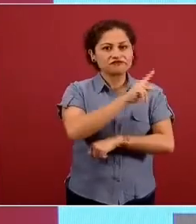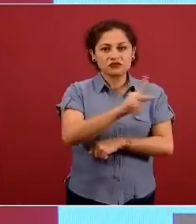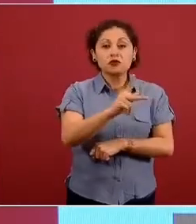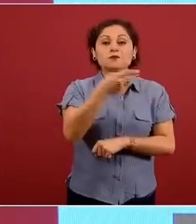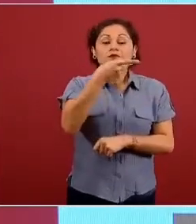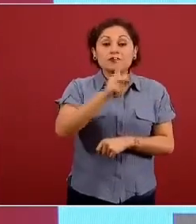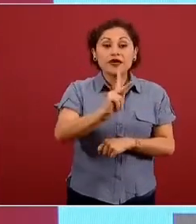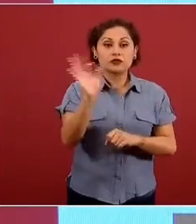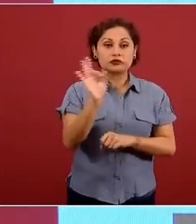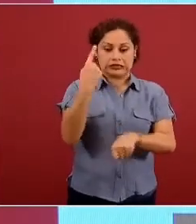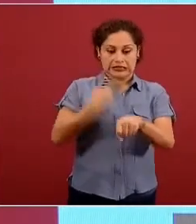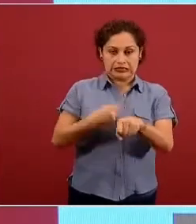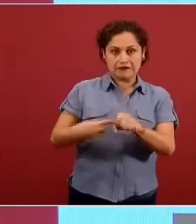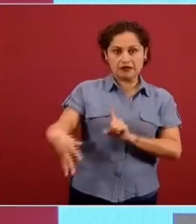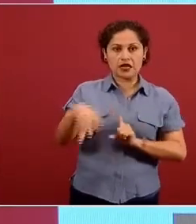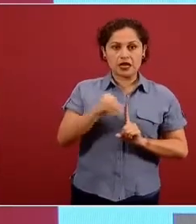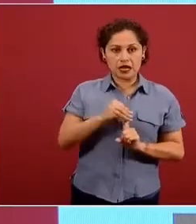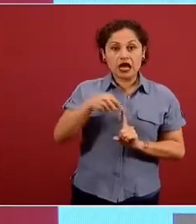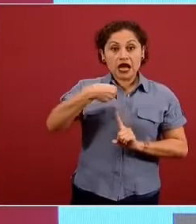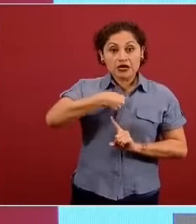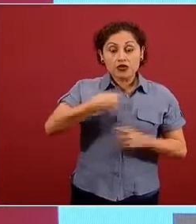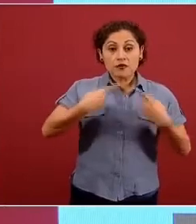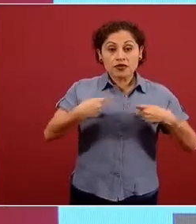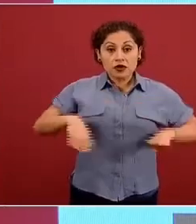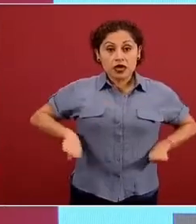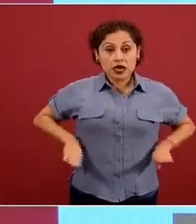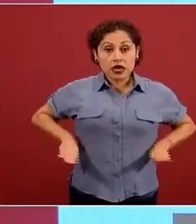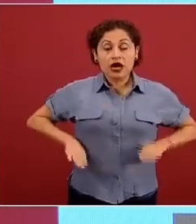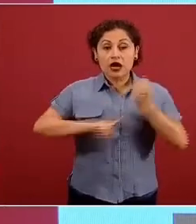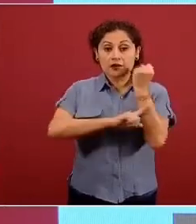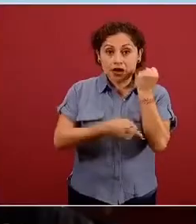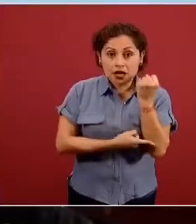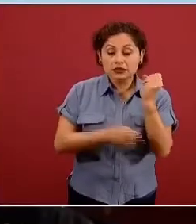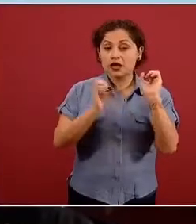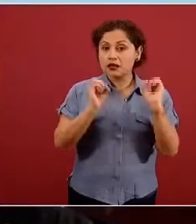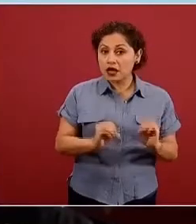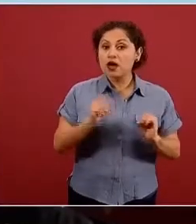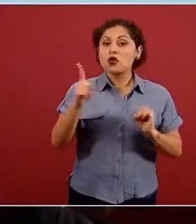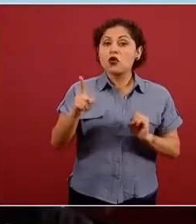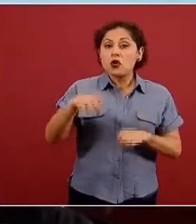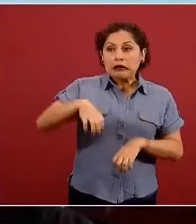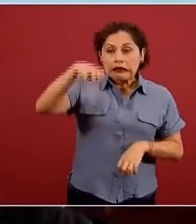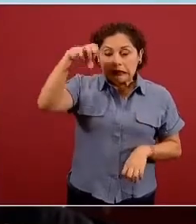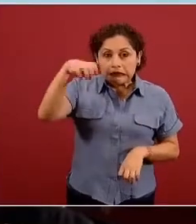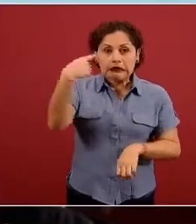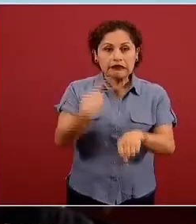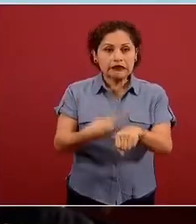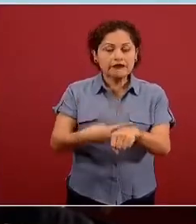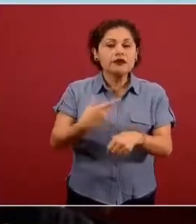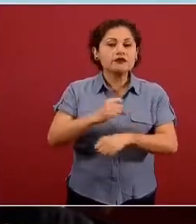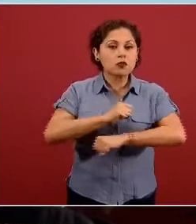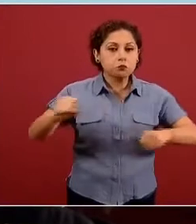en personas adultas mayores, mujeres embarazadas y quienes padecen enfermedades crónicas, en particular hipertensión,